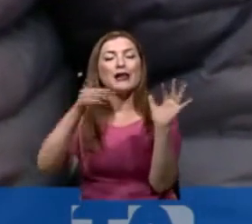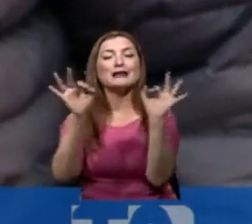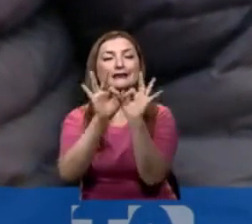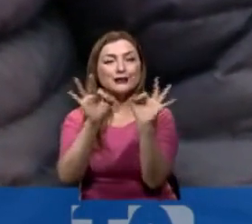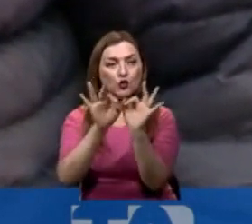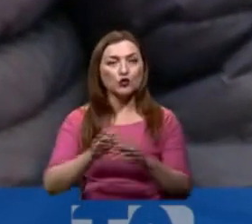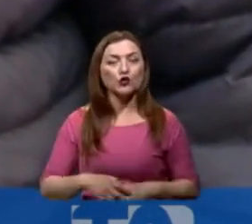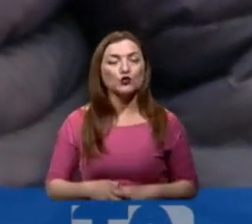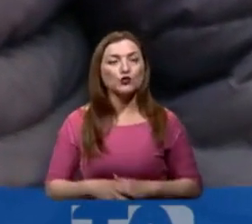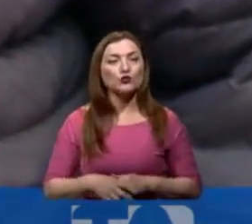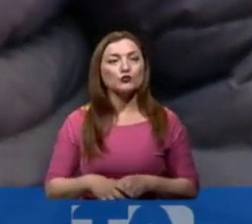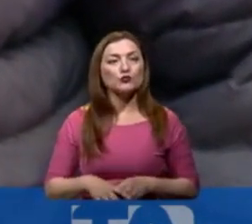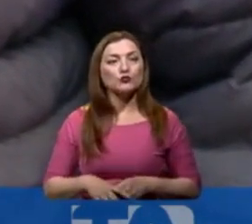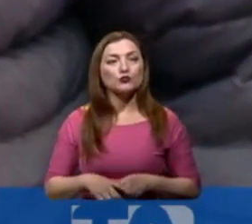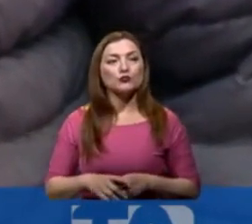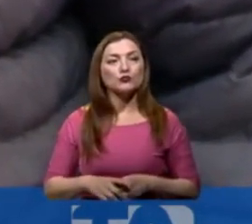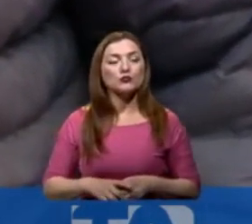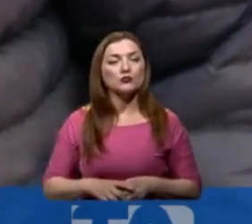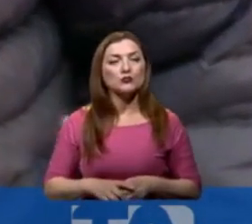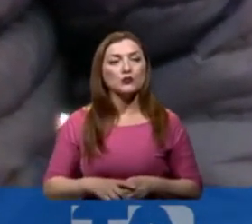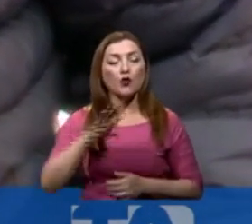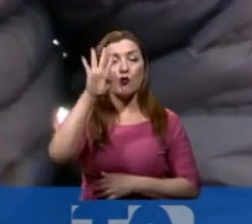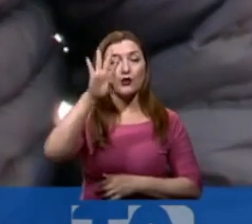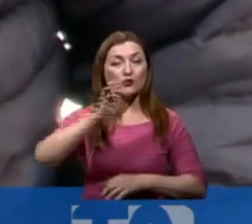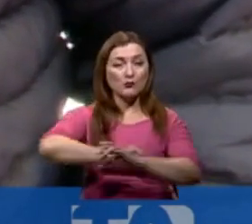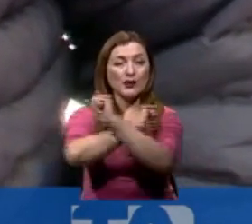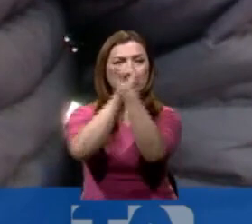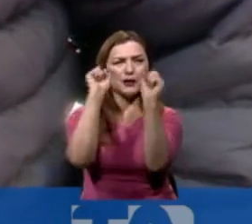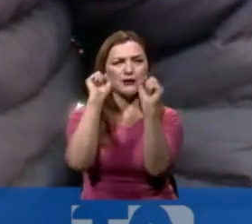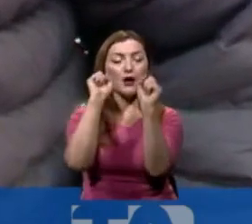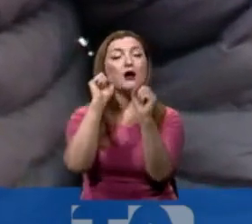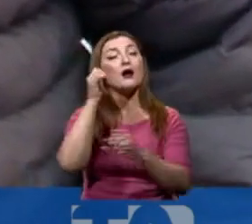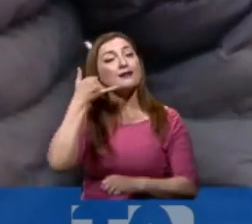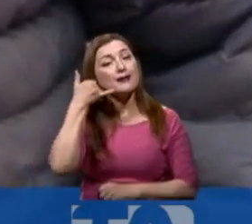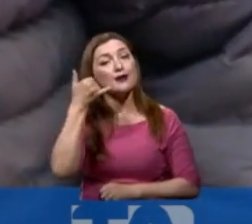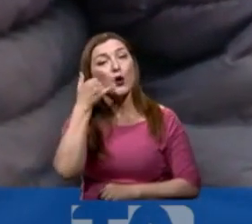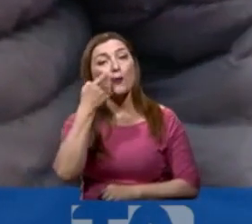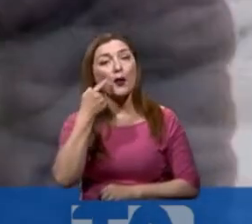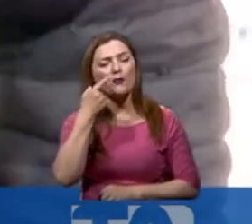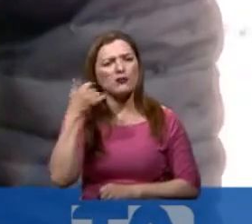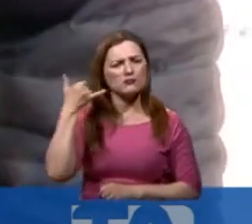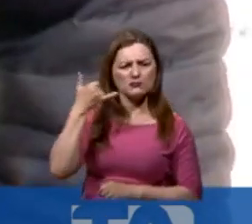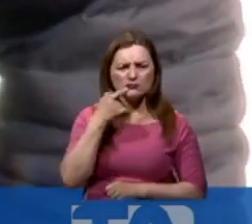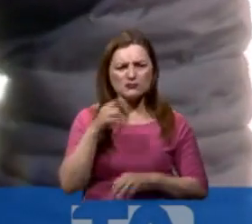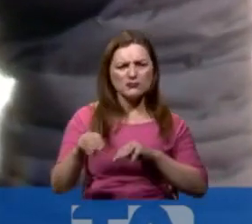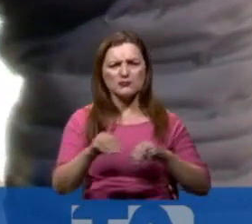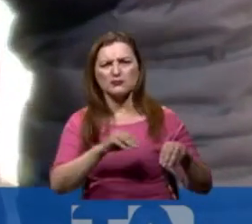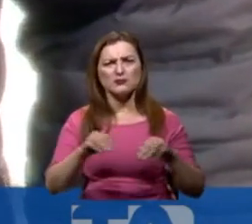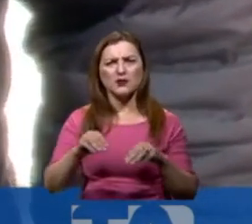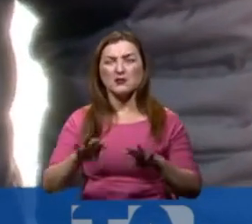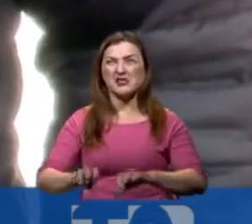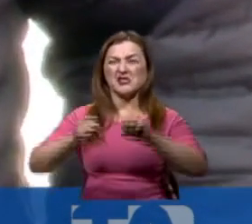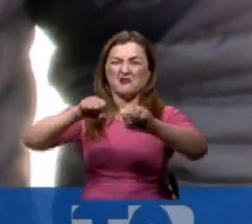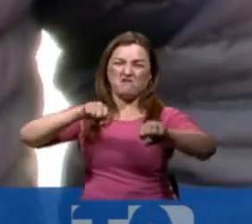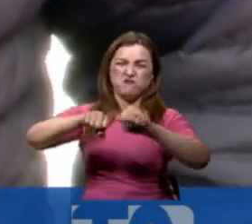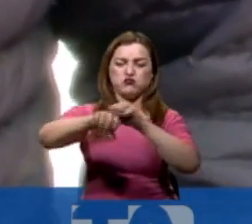mañana nos llega una señal al teléfono de mi padre con movimientos en el local. Y pues dañaron muchas cosas